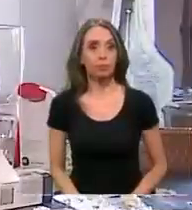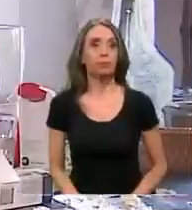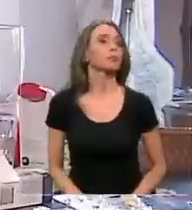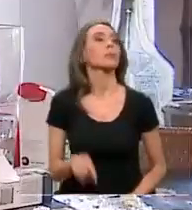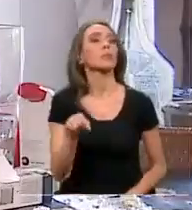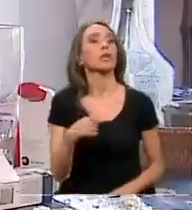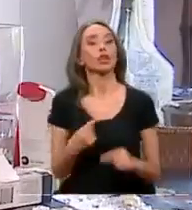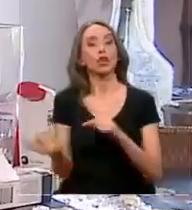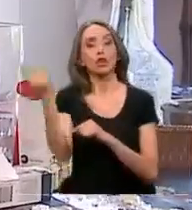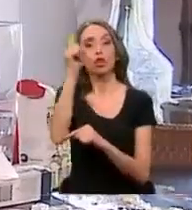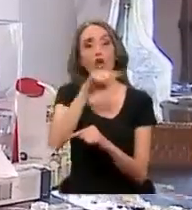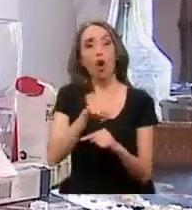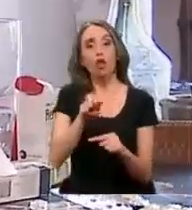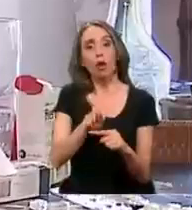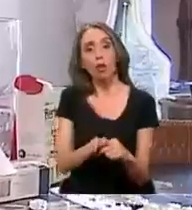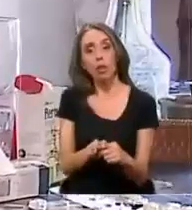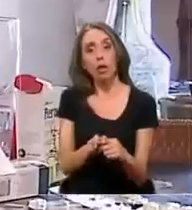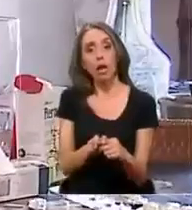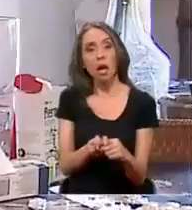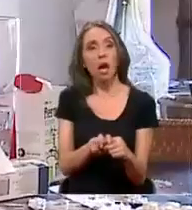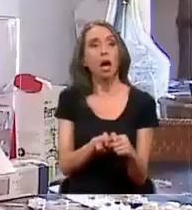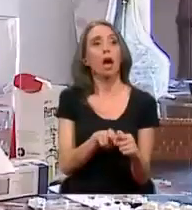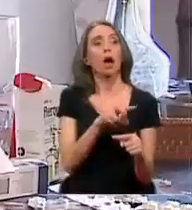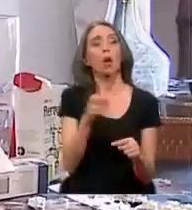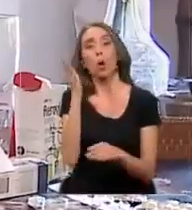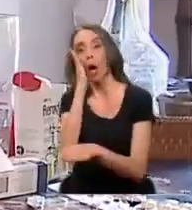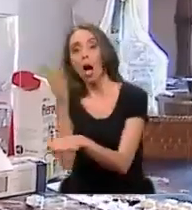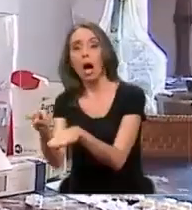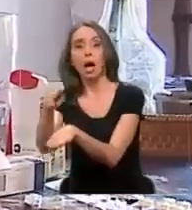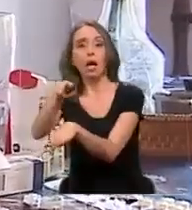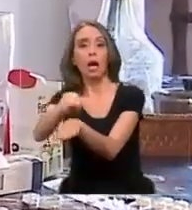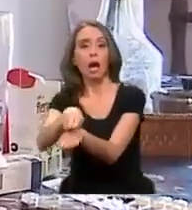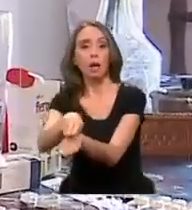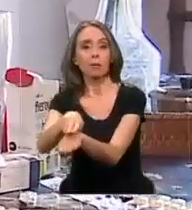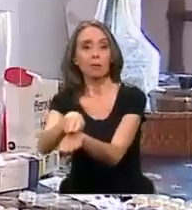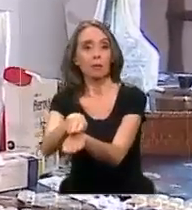aquí yo paso todo el día después si no me voy en la cama